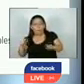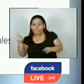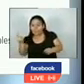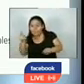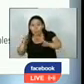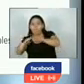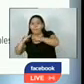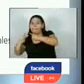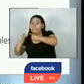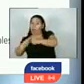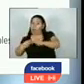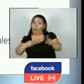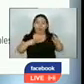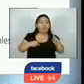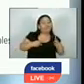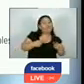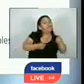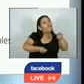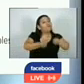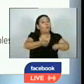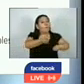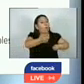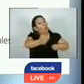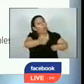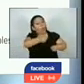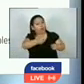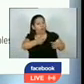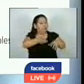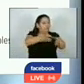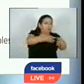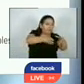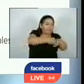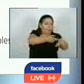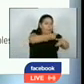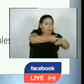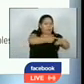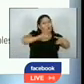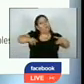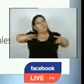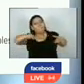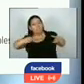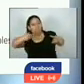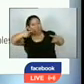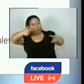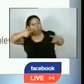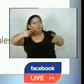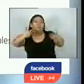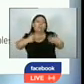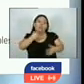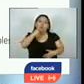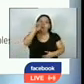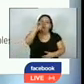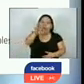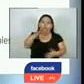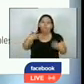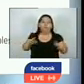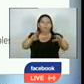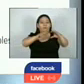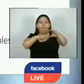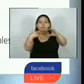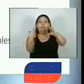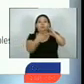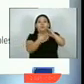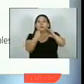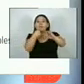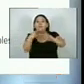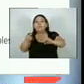miembros de pandillas cuando patrullaban junto con otros elementos de seguridad. La información fue confirmada en la cuenta de redes sociales